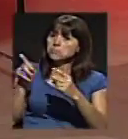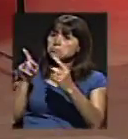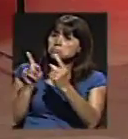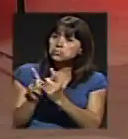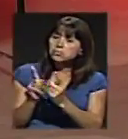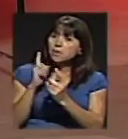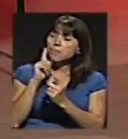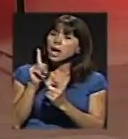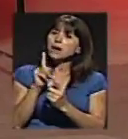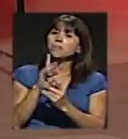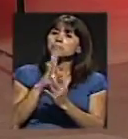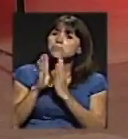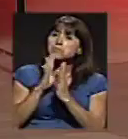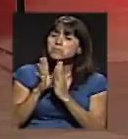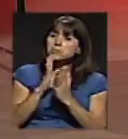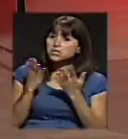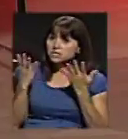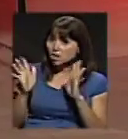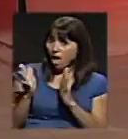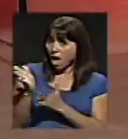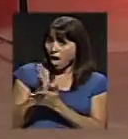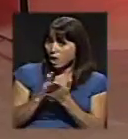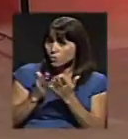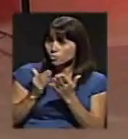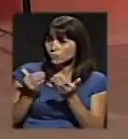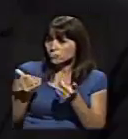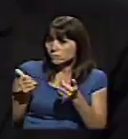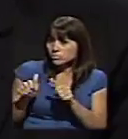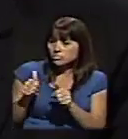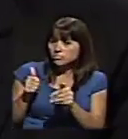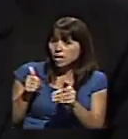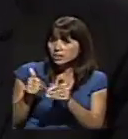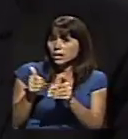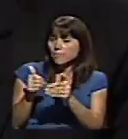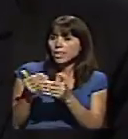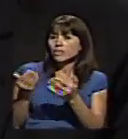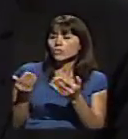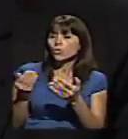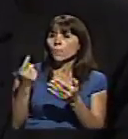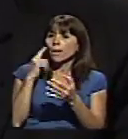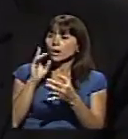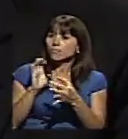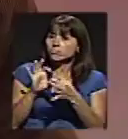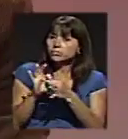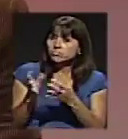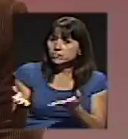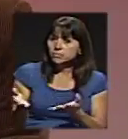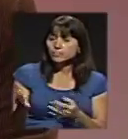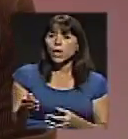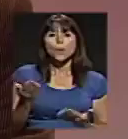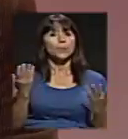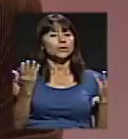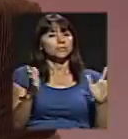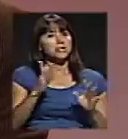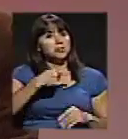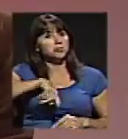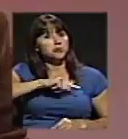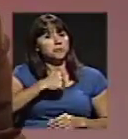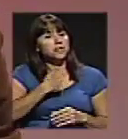a algún tipo de acercamiento concreto en esta vía? Bueno, hemos tenido